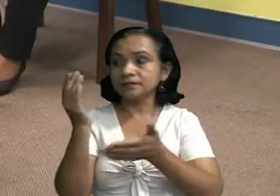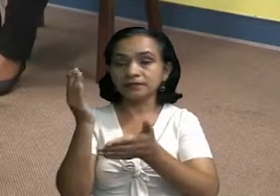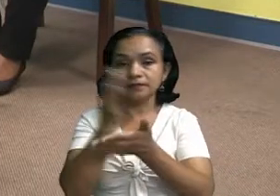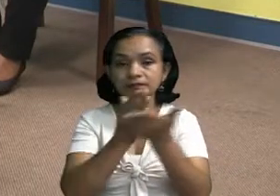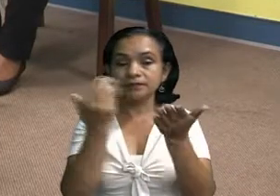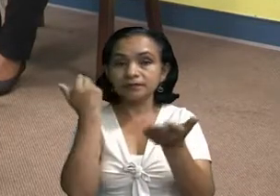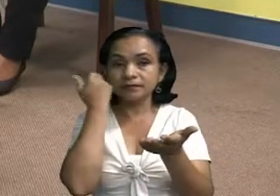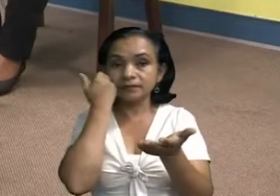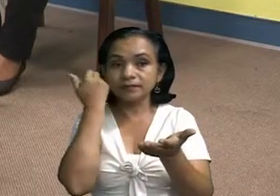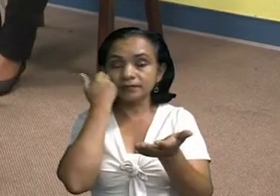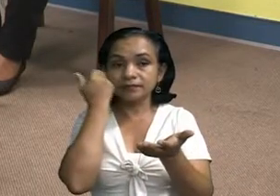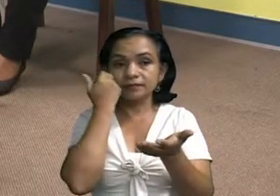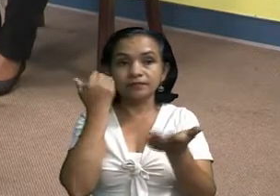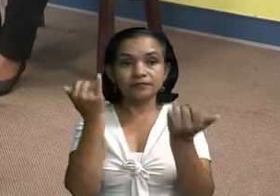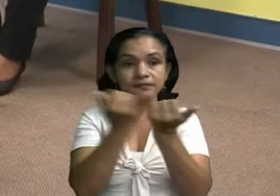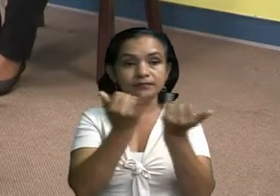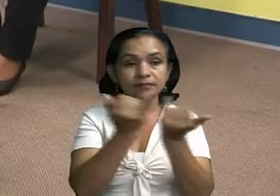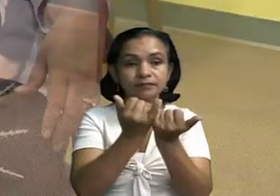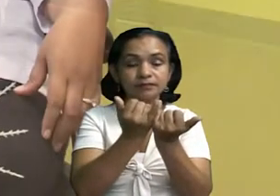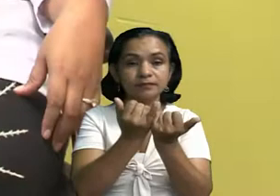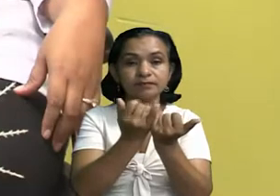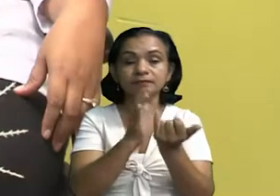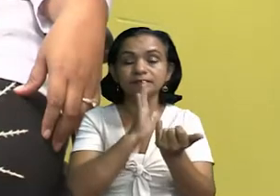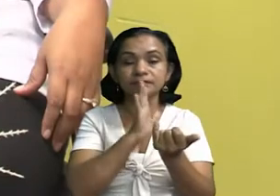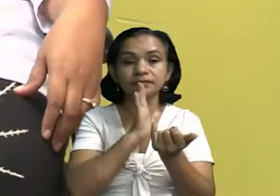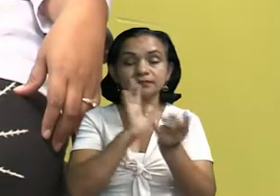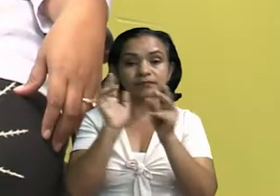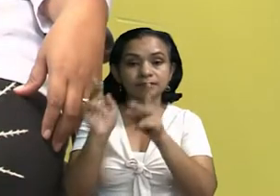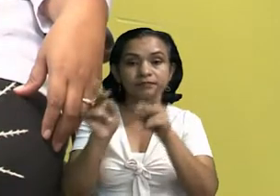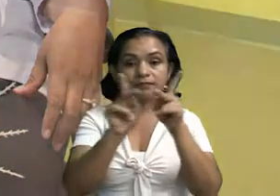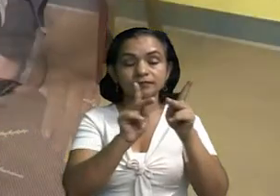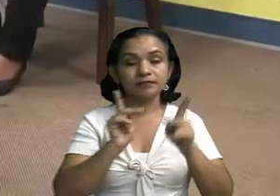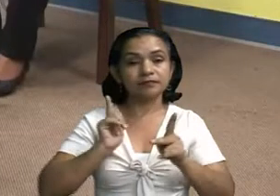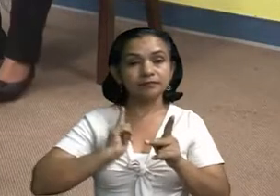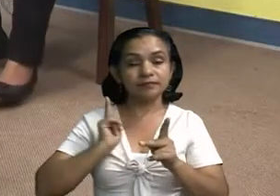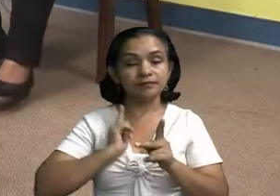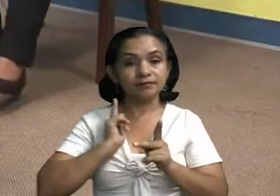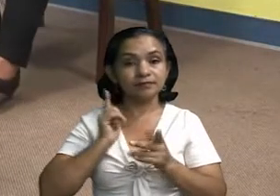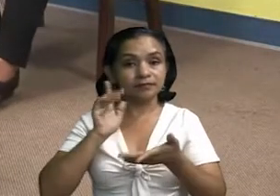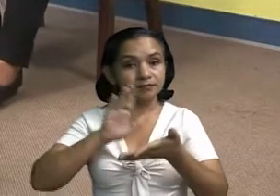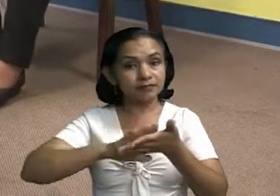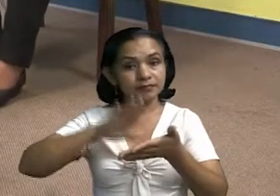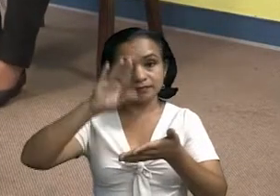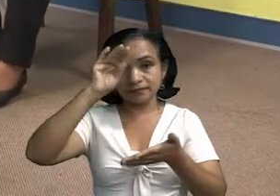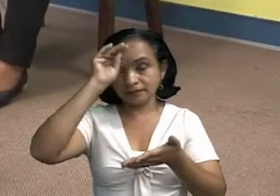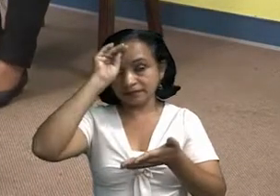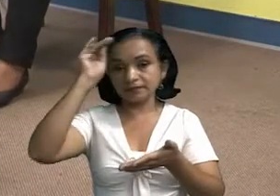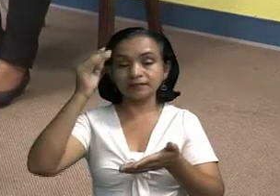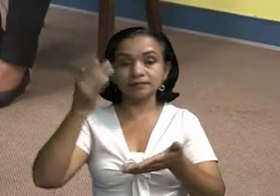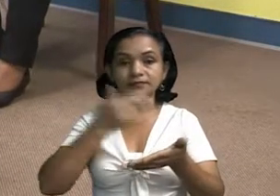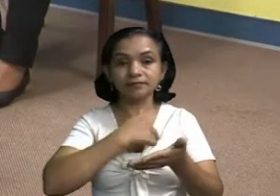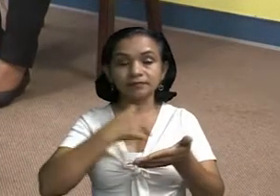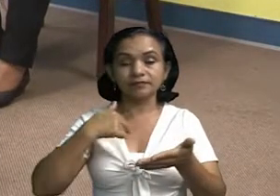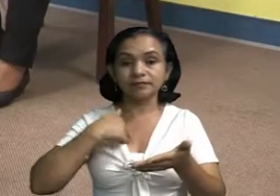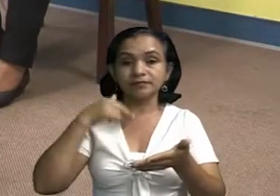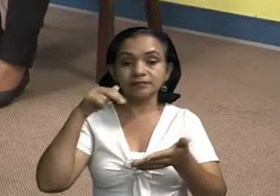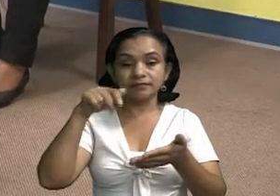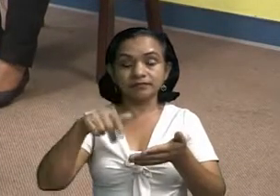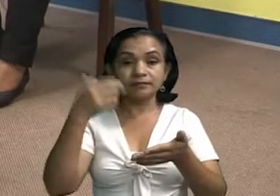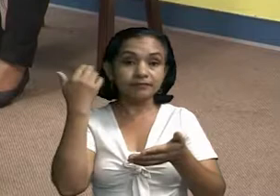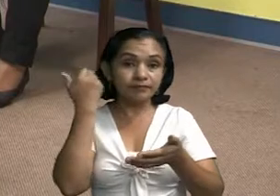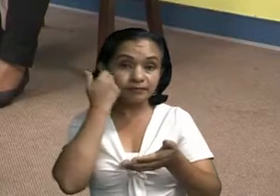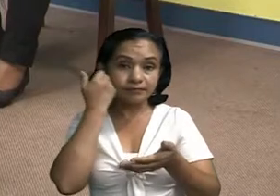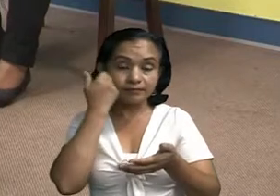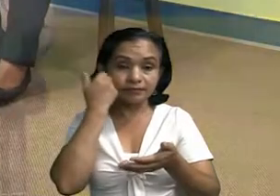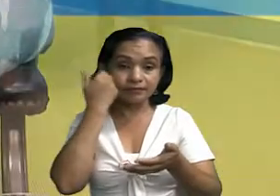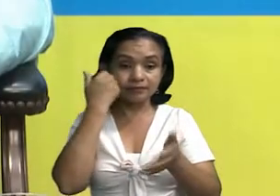me decía, pero igual hay que hablar para que la población tenga conocimiento sobre el efecto que causa esta bacteria que